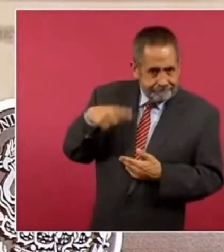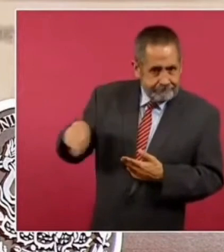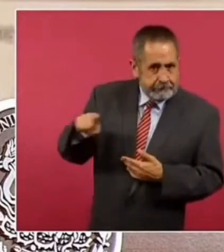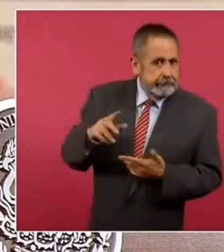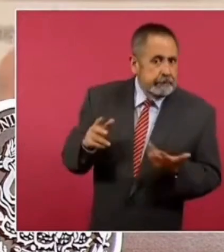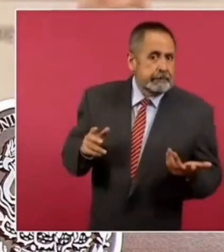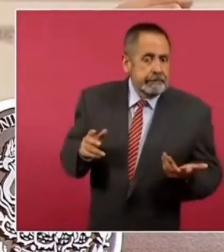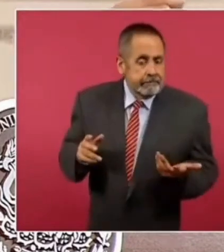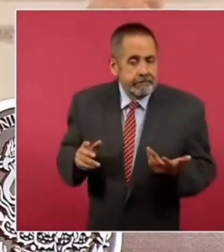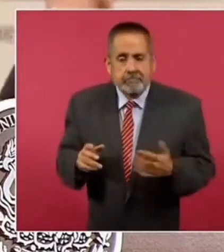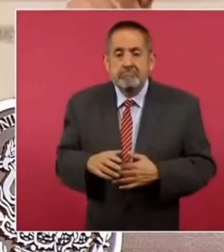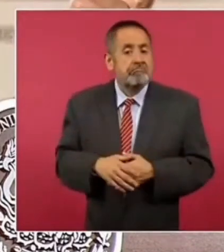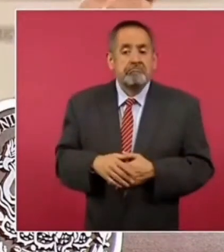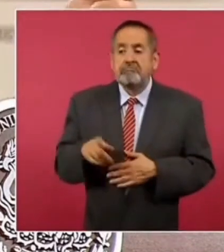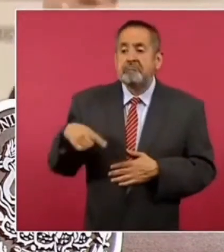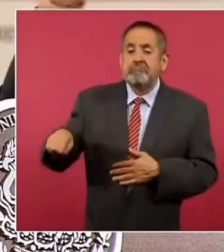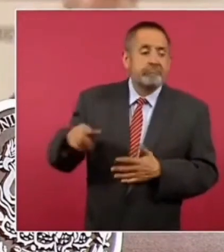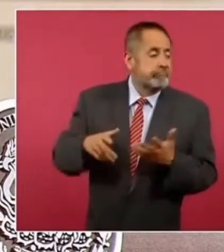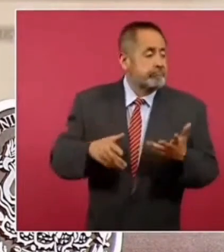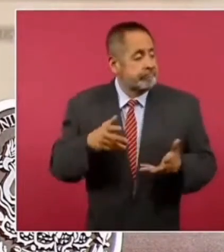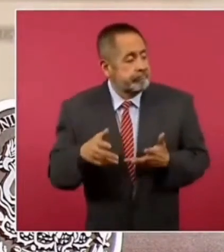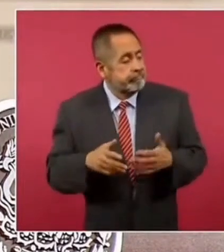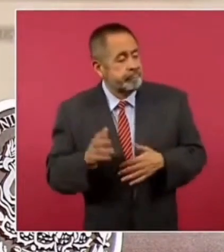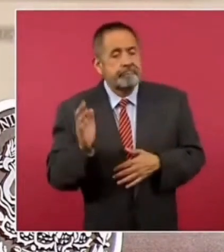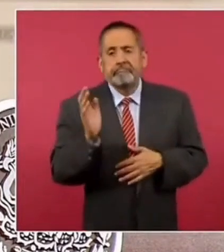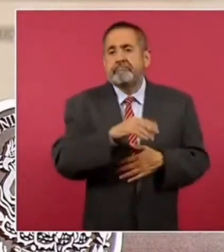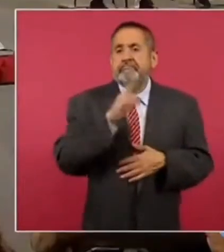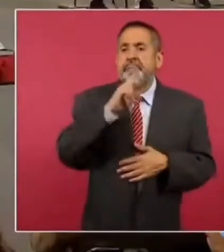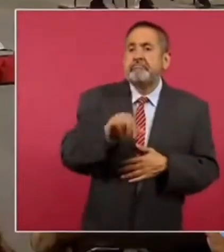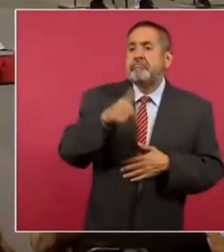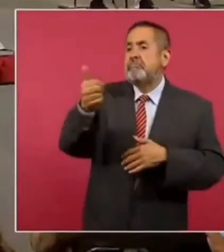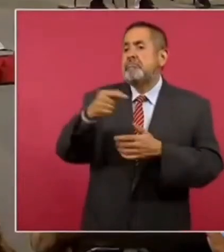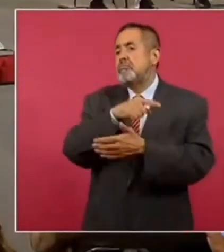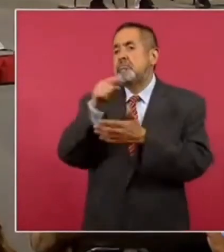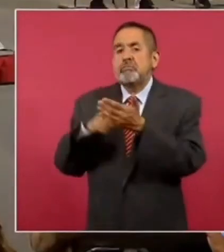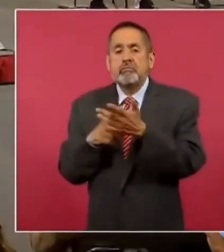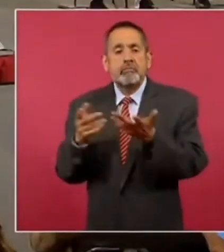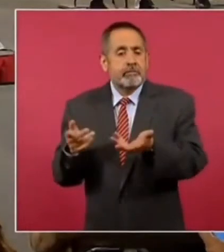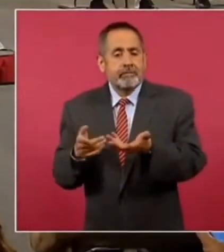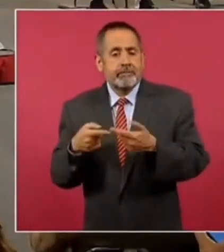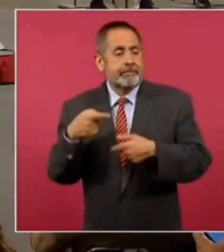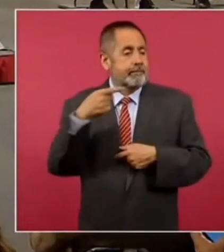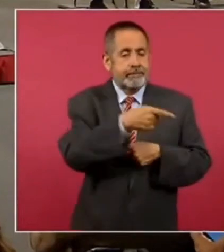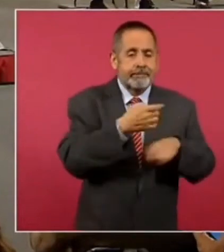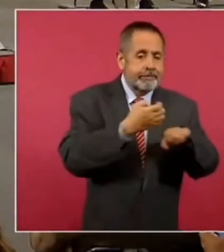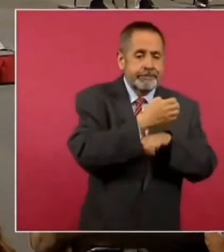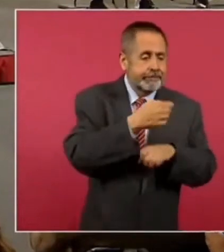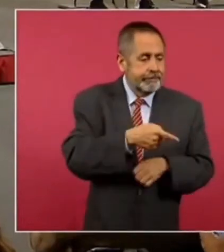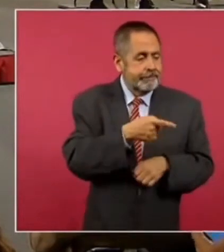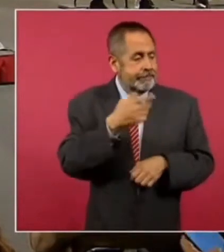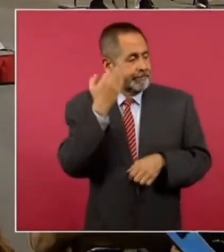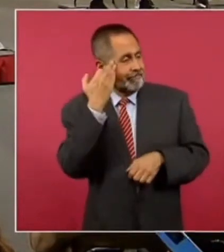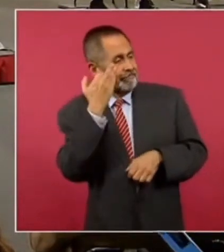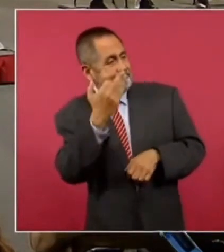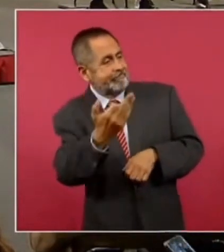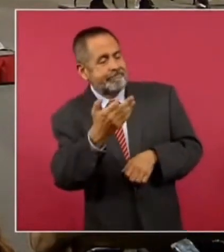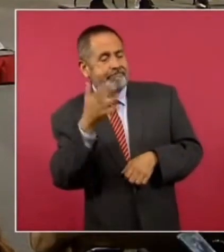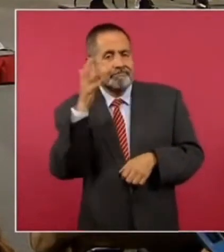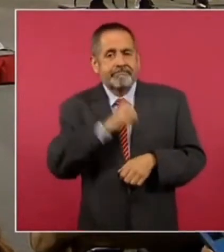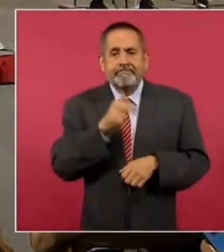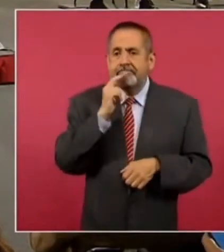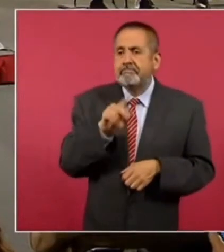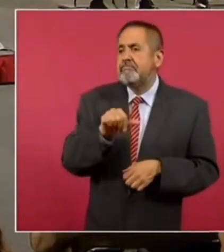consumir y pues la gente segura en salud en los estados, en el sistema estatal, era donde se generaba el